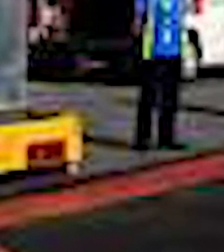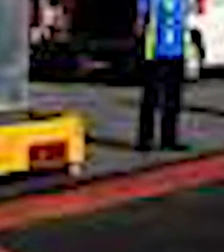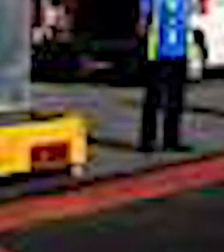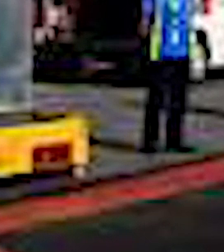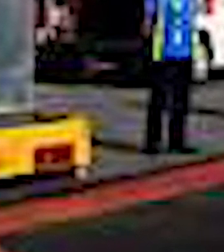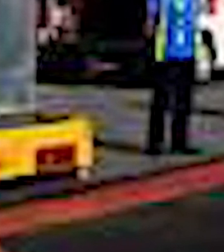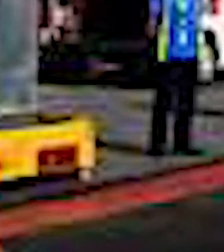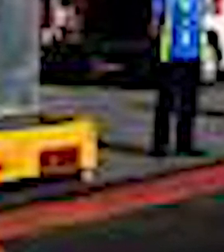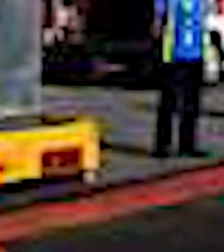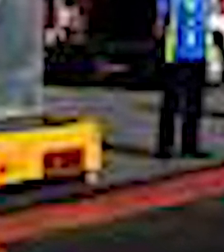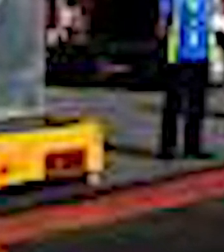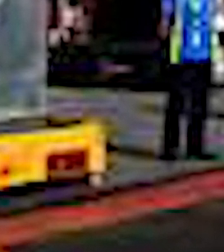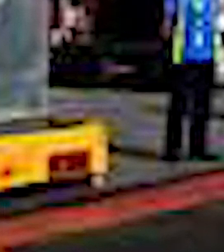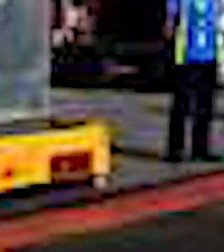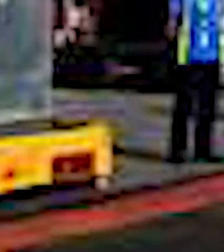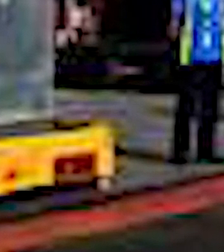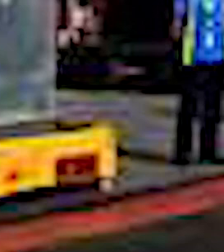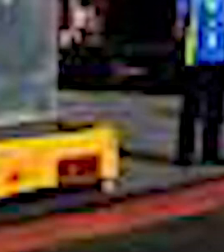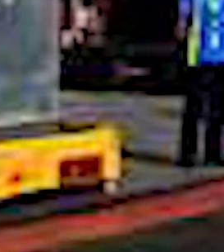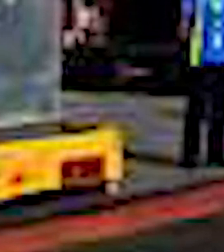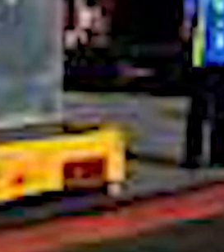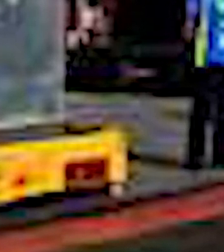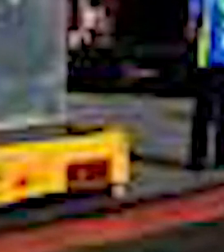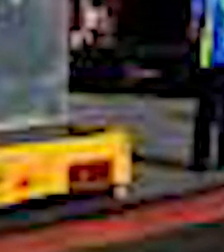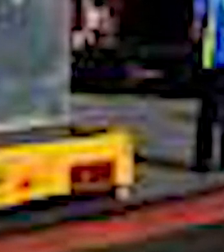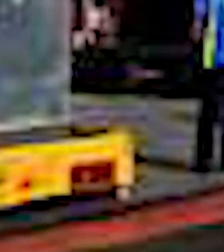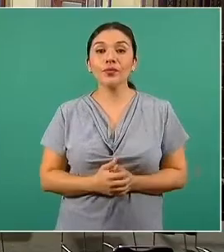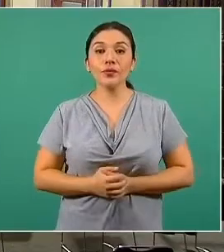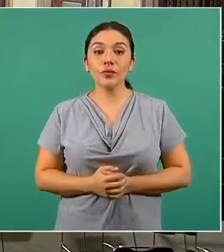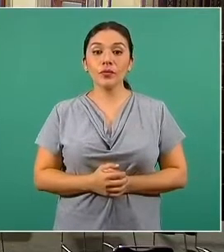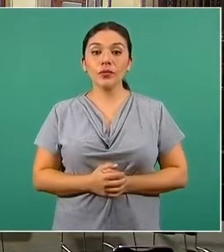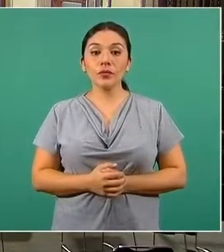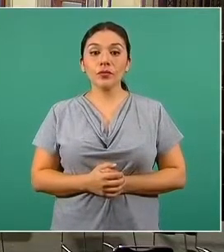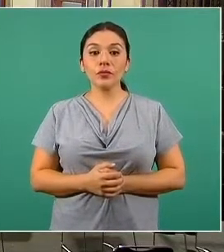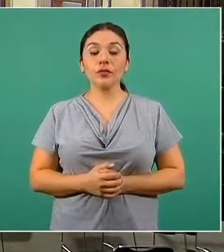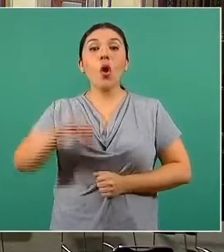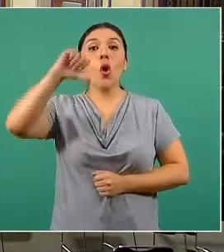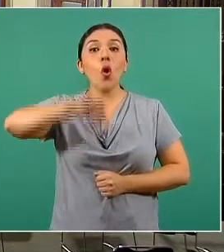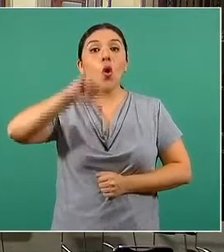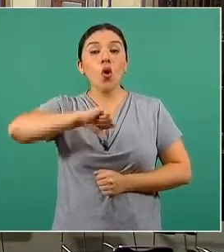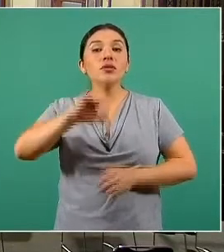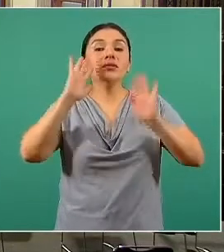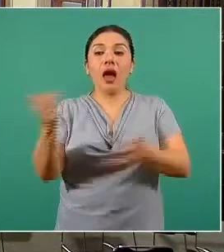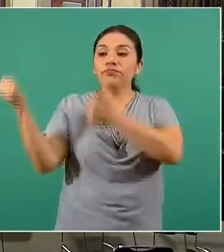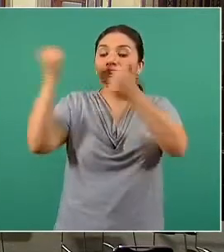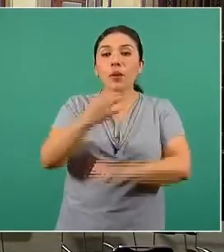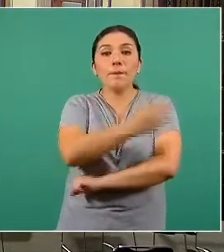esta compañía recibidas durante la semana. Señaló que ya suman en el país